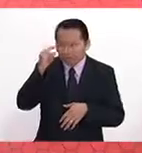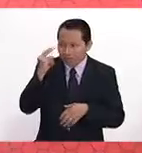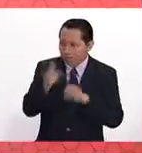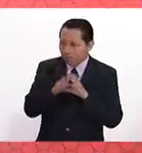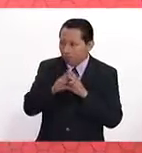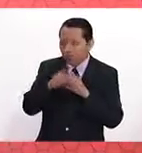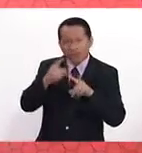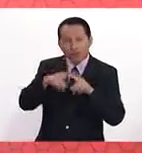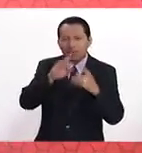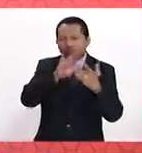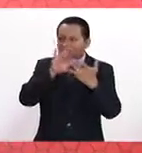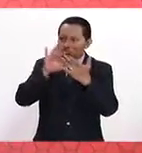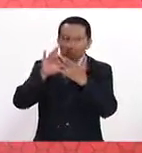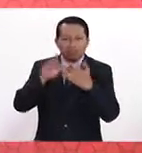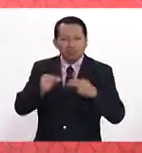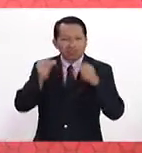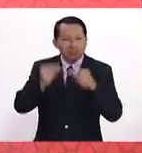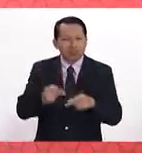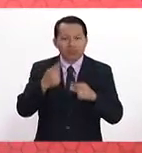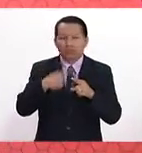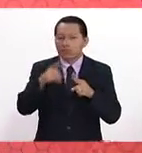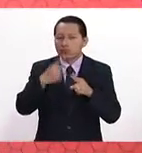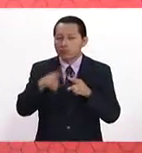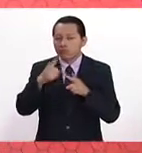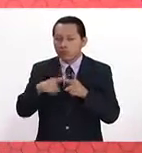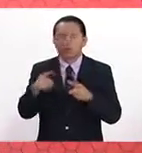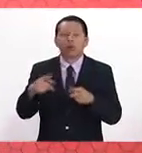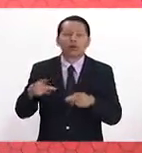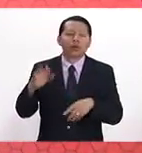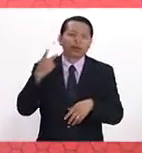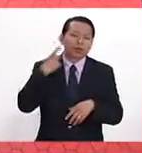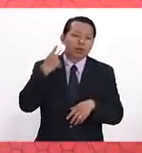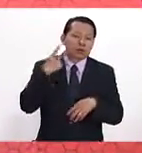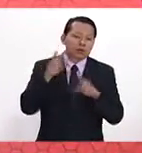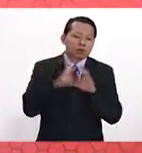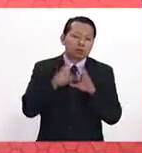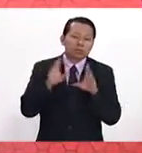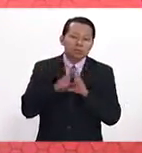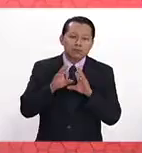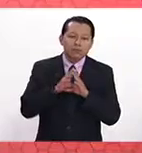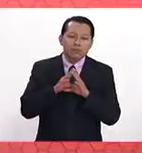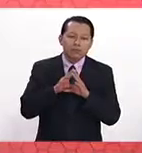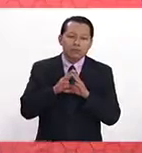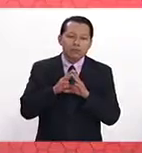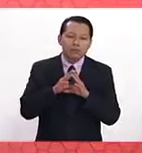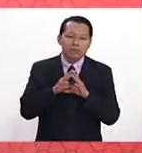ha diversificado, sigue, bueno, tiene un buró político muy